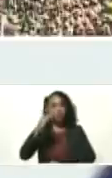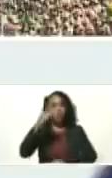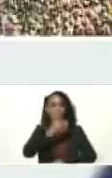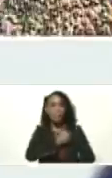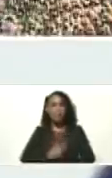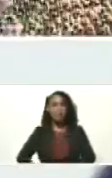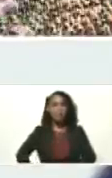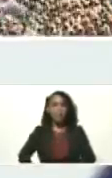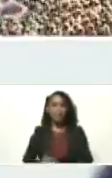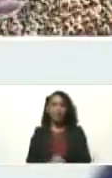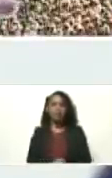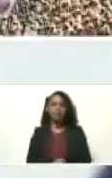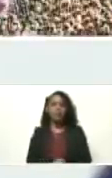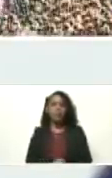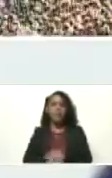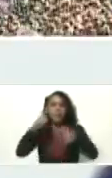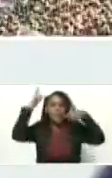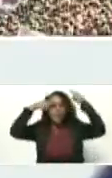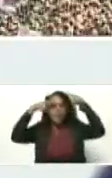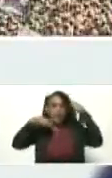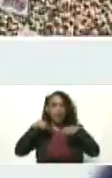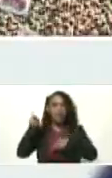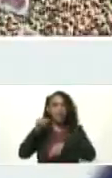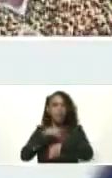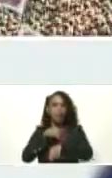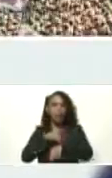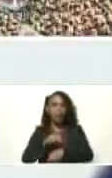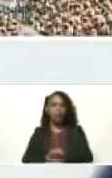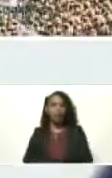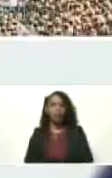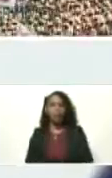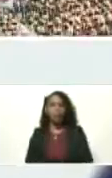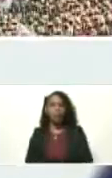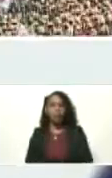presidente Hugo Rafael Chávez Frías.